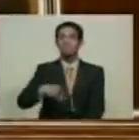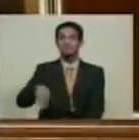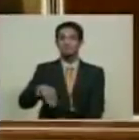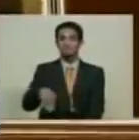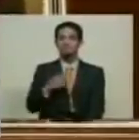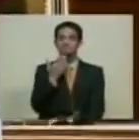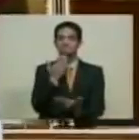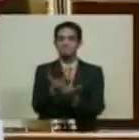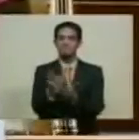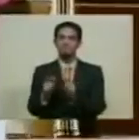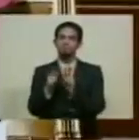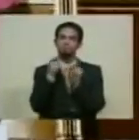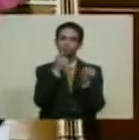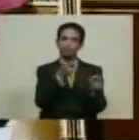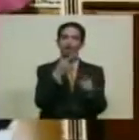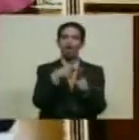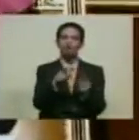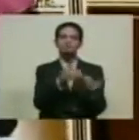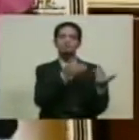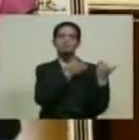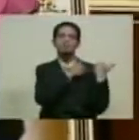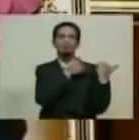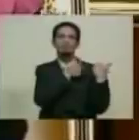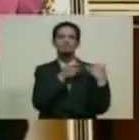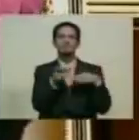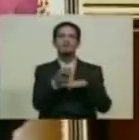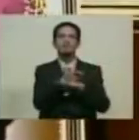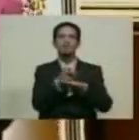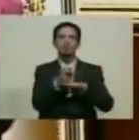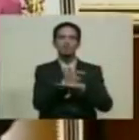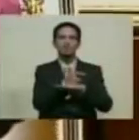otras responsabilidades en funciones del gobierno.